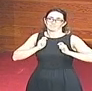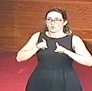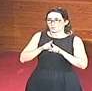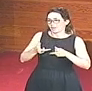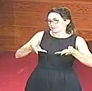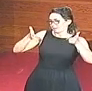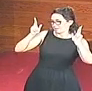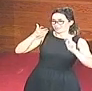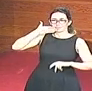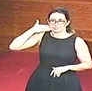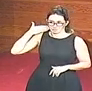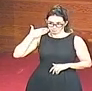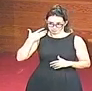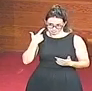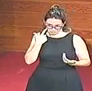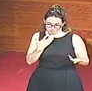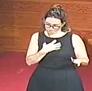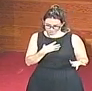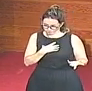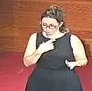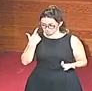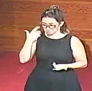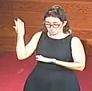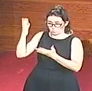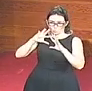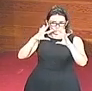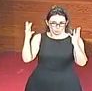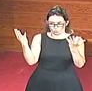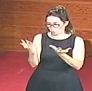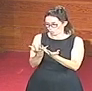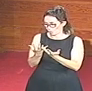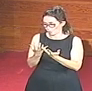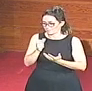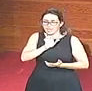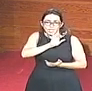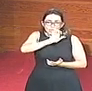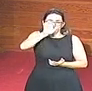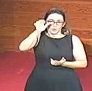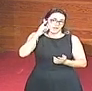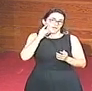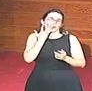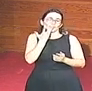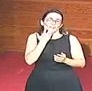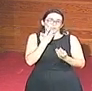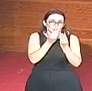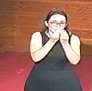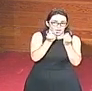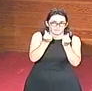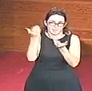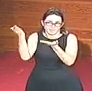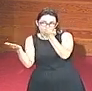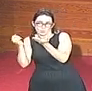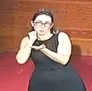Aquí lo tenéis en el resto del mundo. Nosotros estamos más claritos, claro, que Rusia, que China,